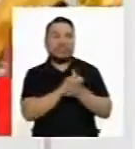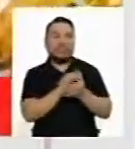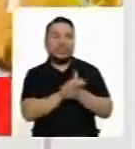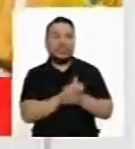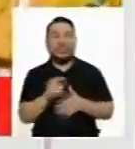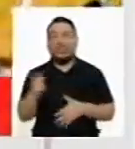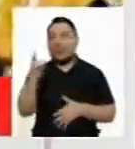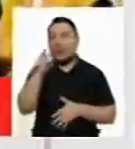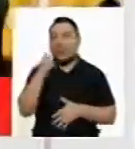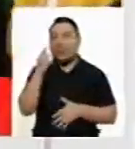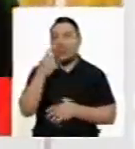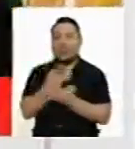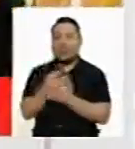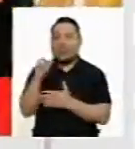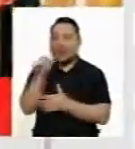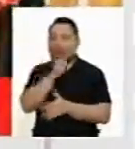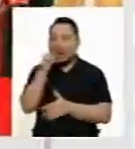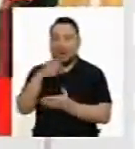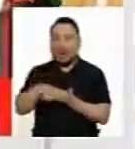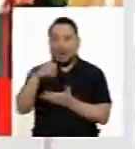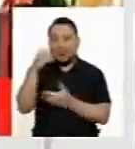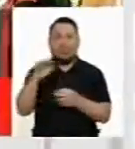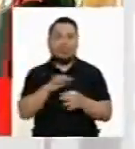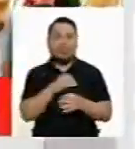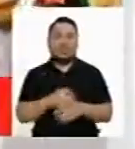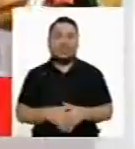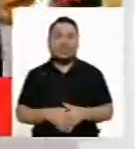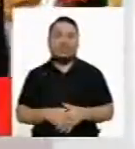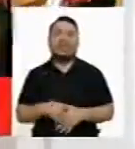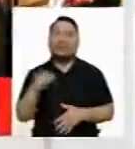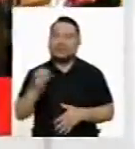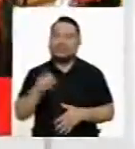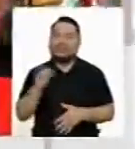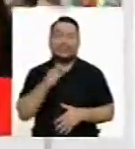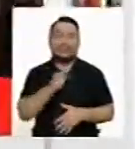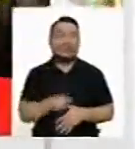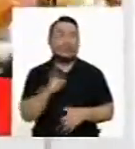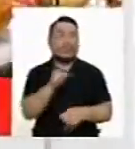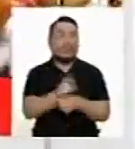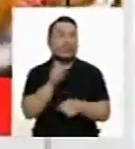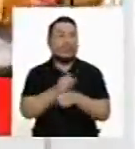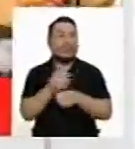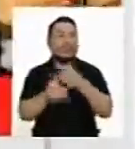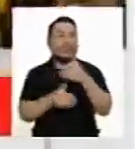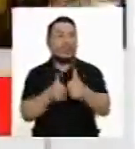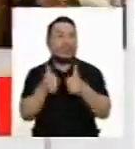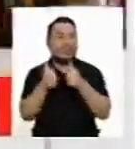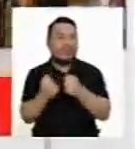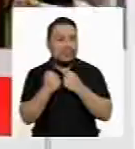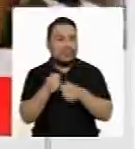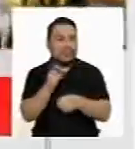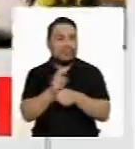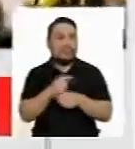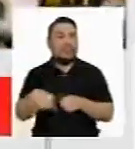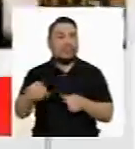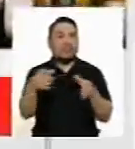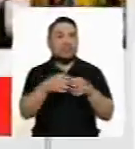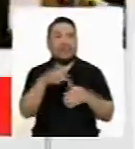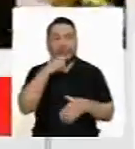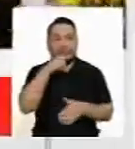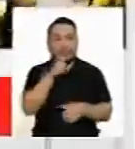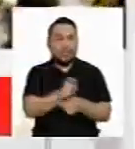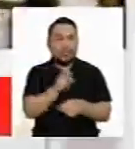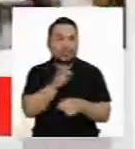los de otros penales. Sí, justamente, la música tiene un componente pedagógico fuerte, un proceso. Entonces, cuando los internos han estudiado